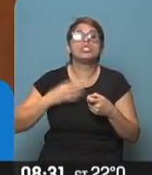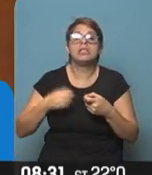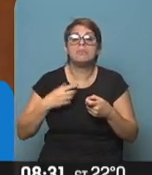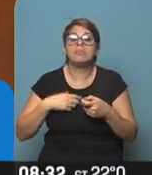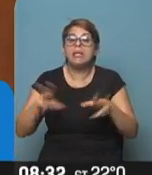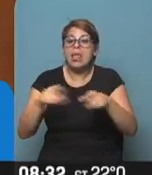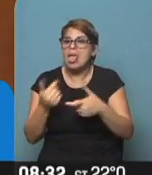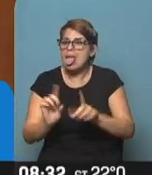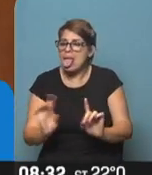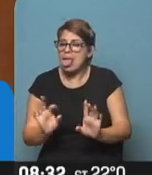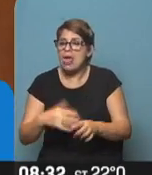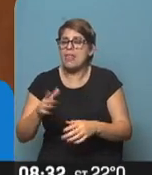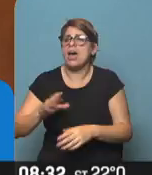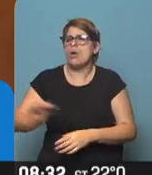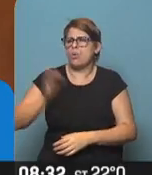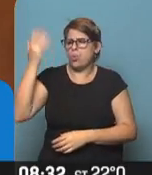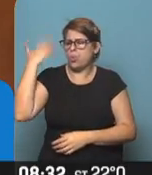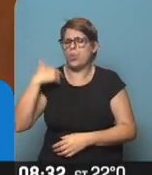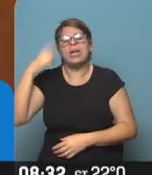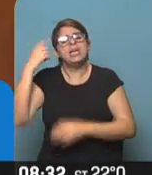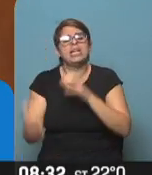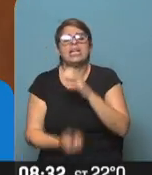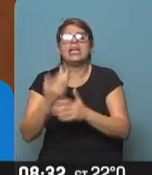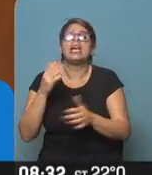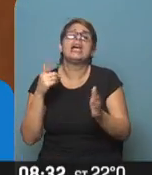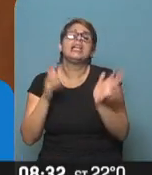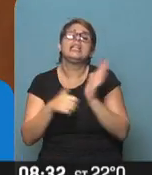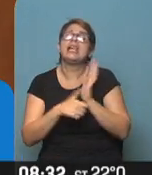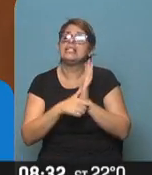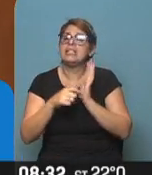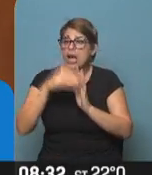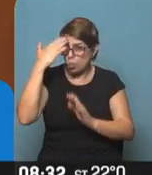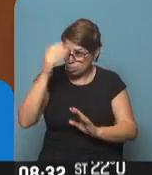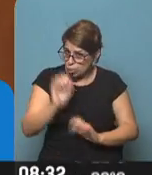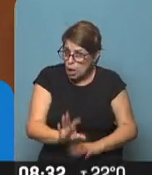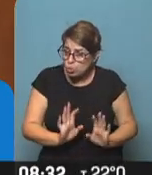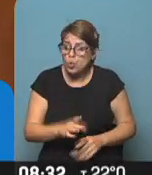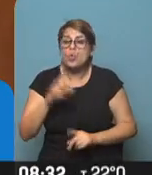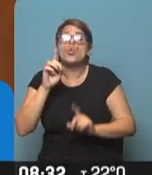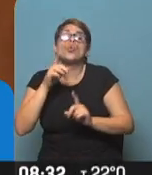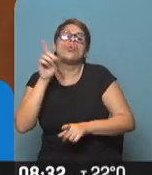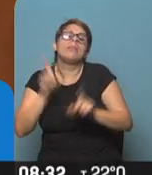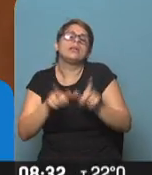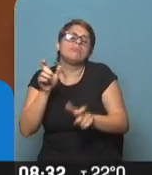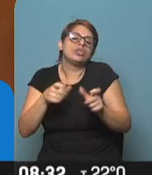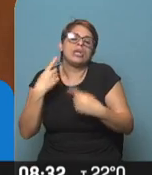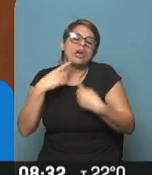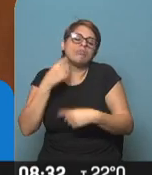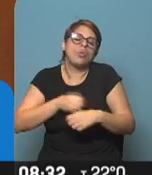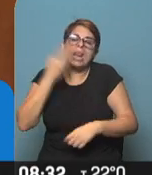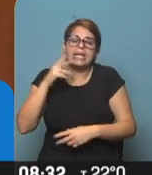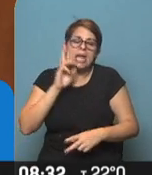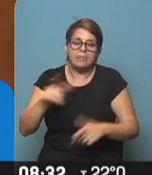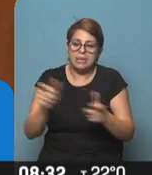lucro que es centenaria parte que ha creado nuestra identidad cultural cualquiera de los que esté mirando sabe que es hincha un club